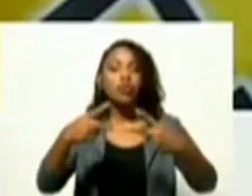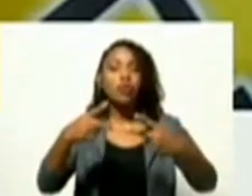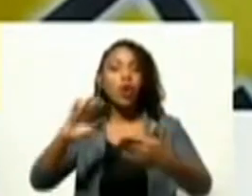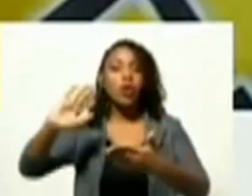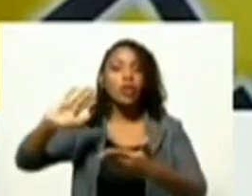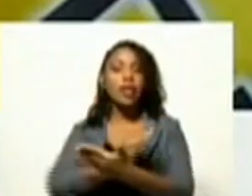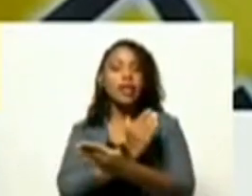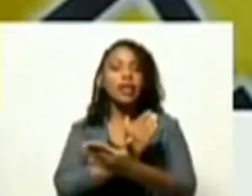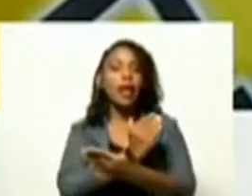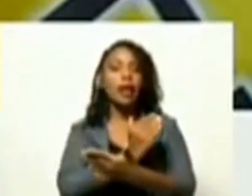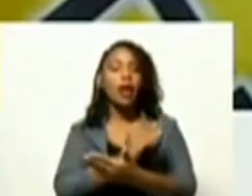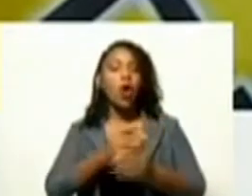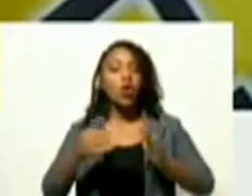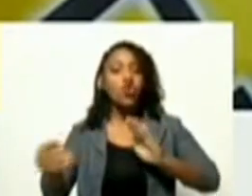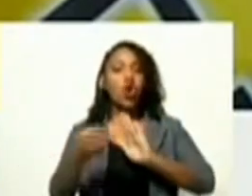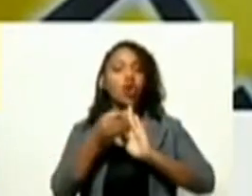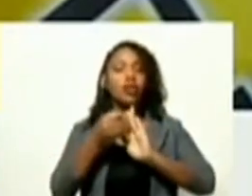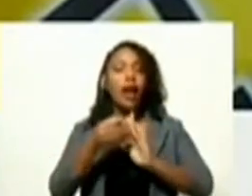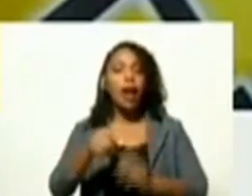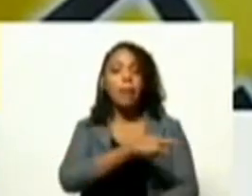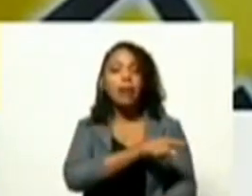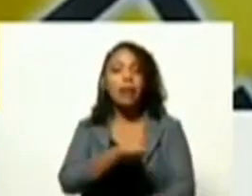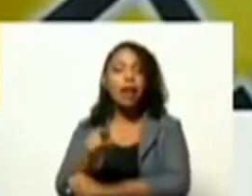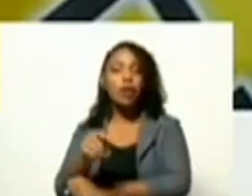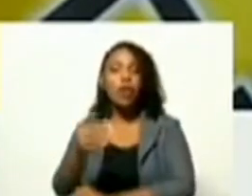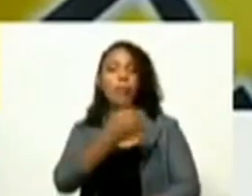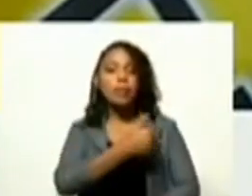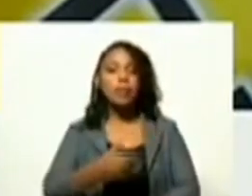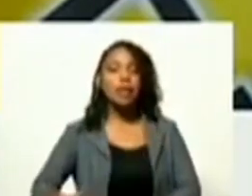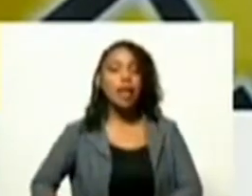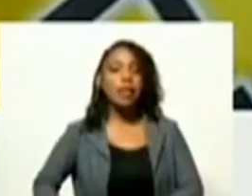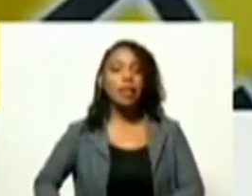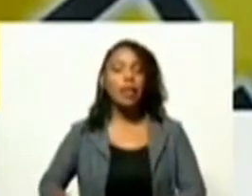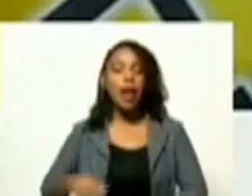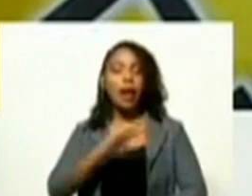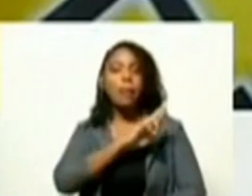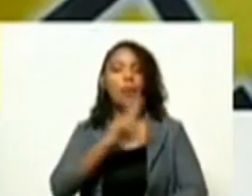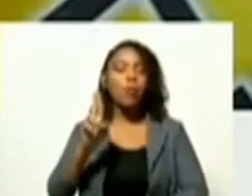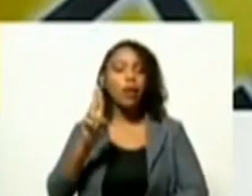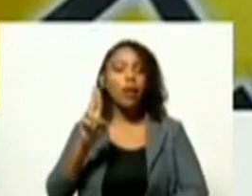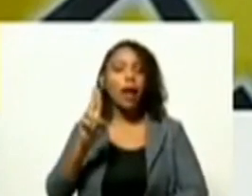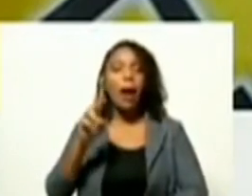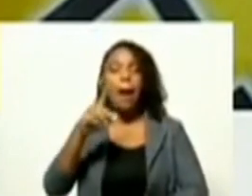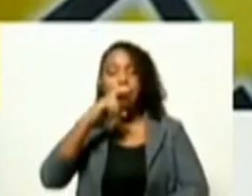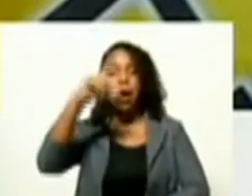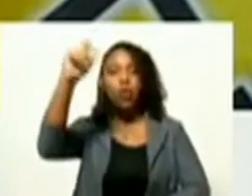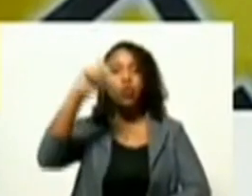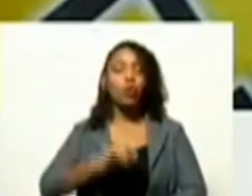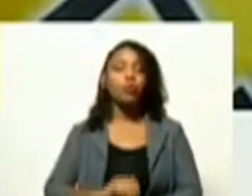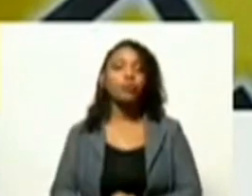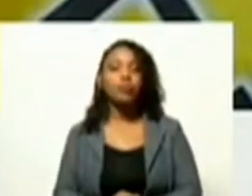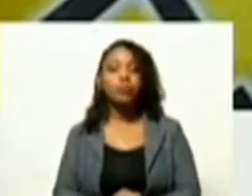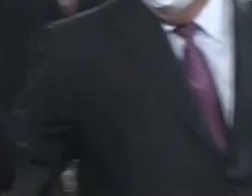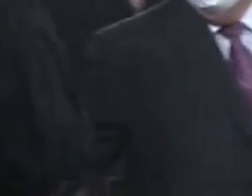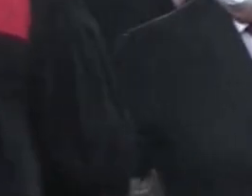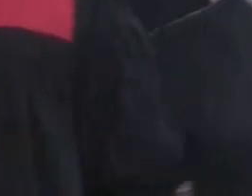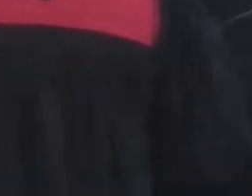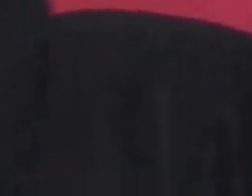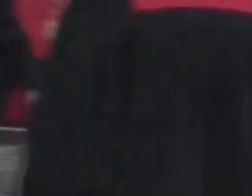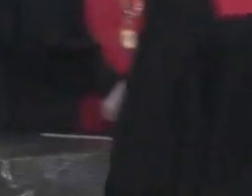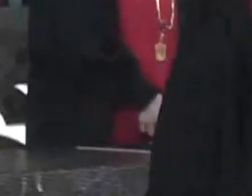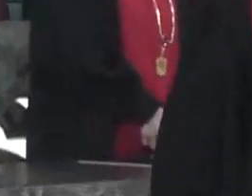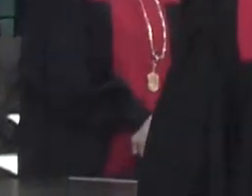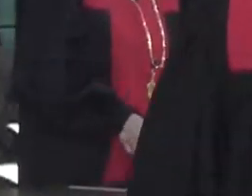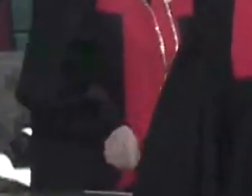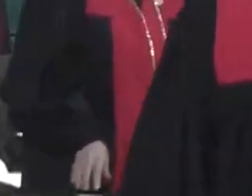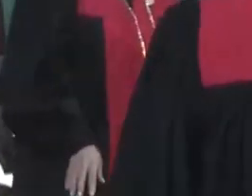revocatorio contra el mandato del presidente de la República, Nicolás Maduro Moro. La